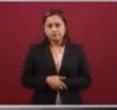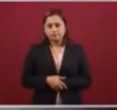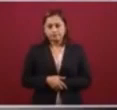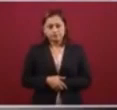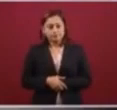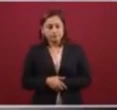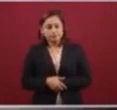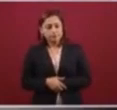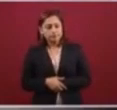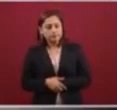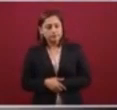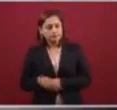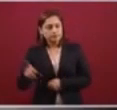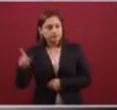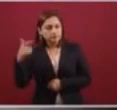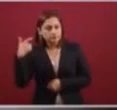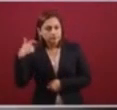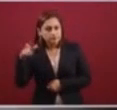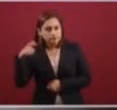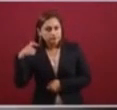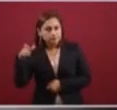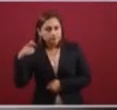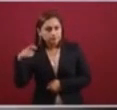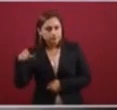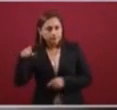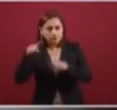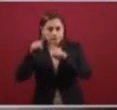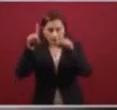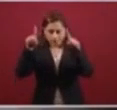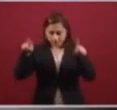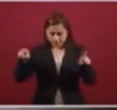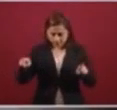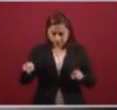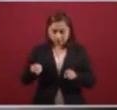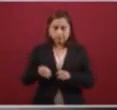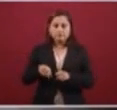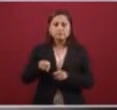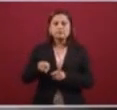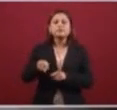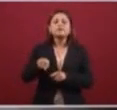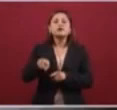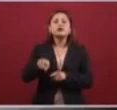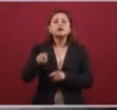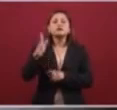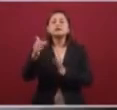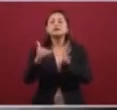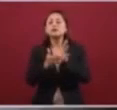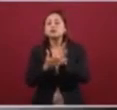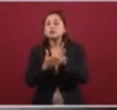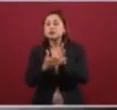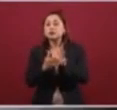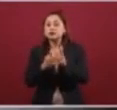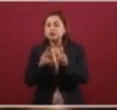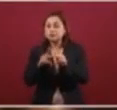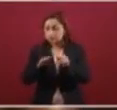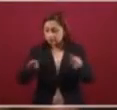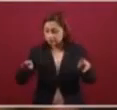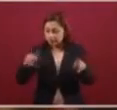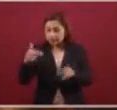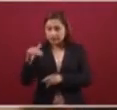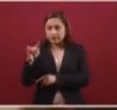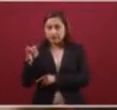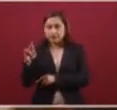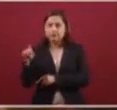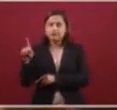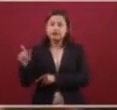colorado en querétaro es un polígono de cerca de 5000 hectáreas son nueve giratorios el